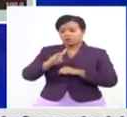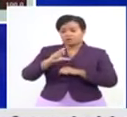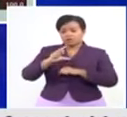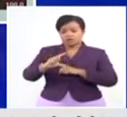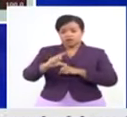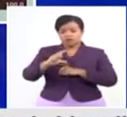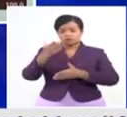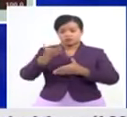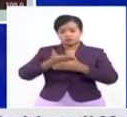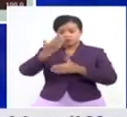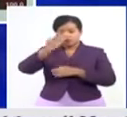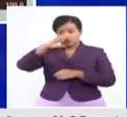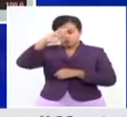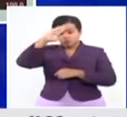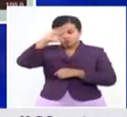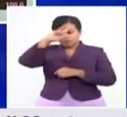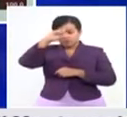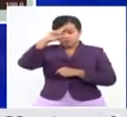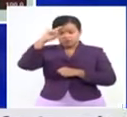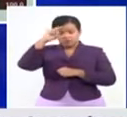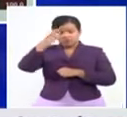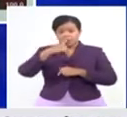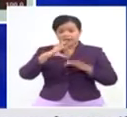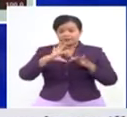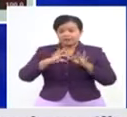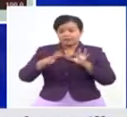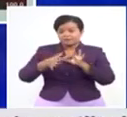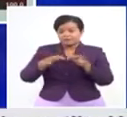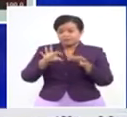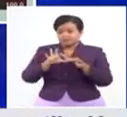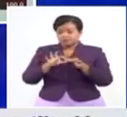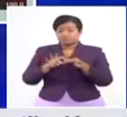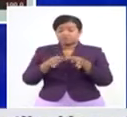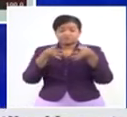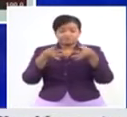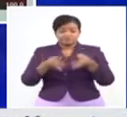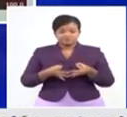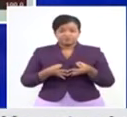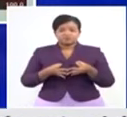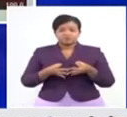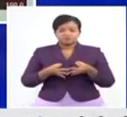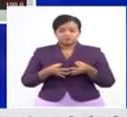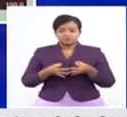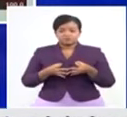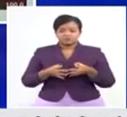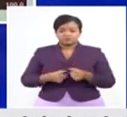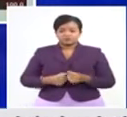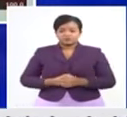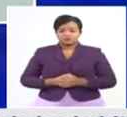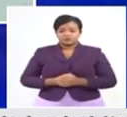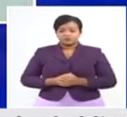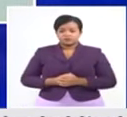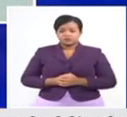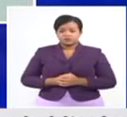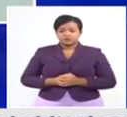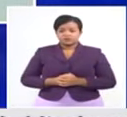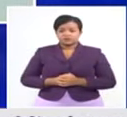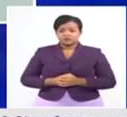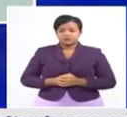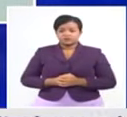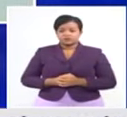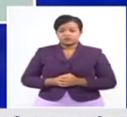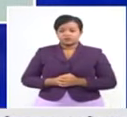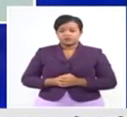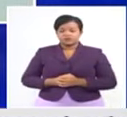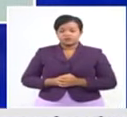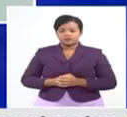de Cuba, Santi Espíritu, Artemisa, en definitiva, de todos los territorios. La positividad en el día de ayer